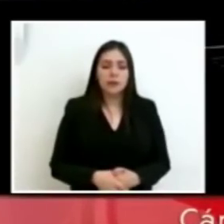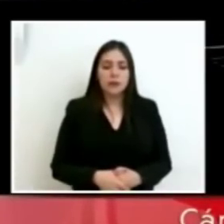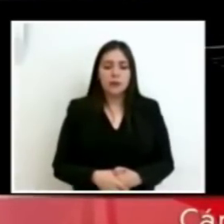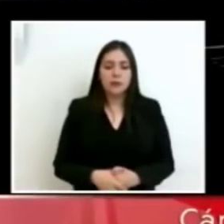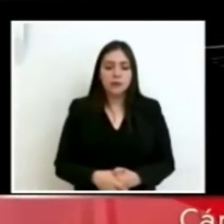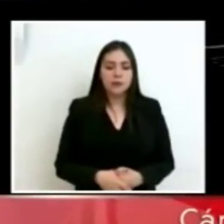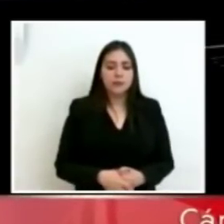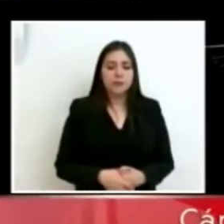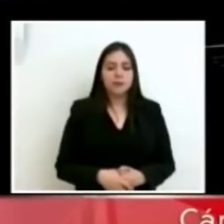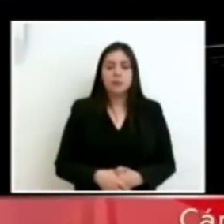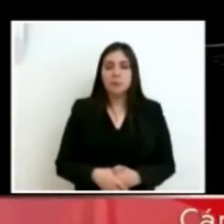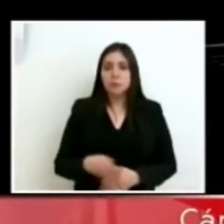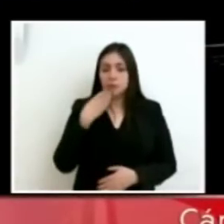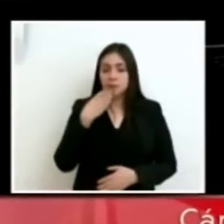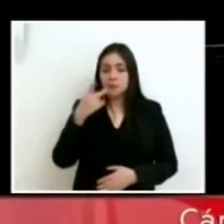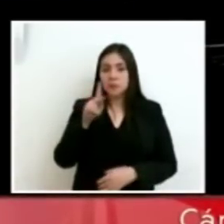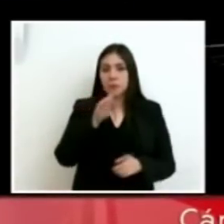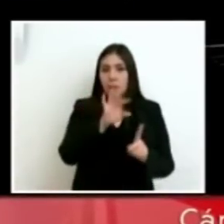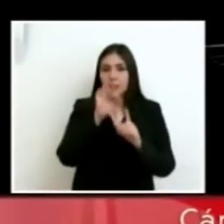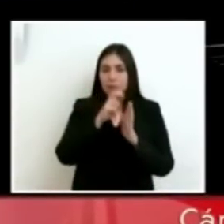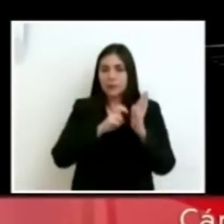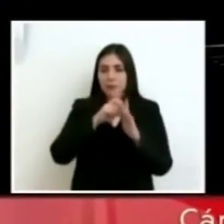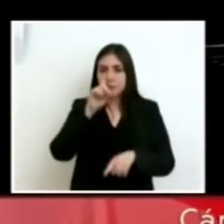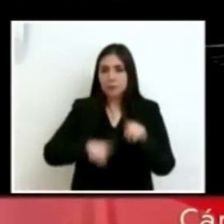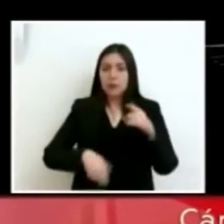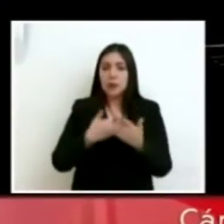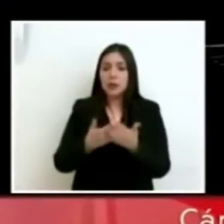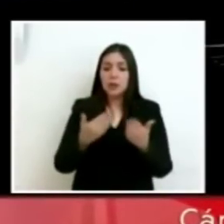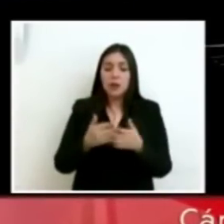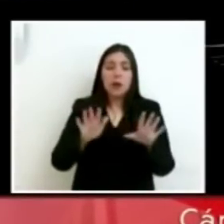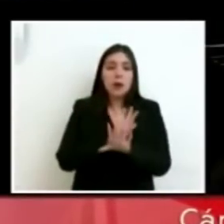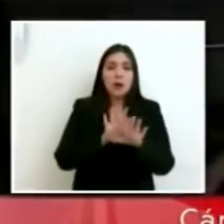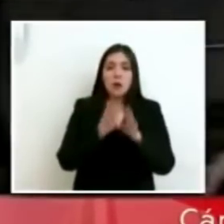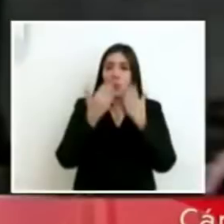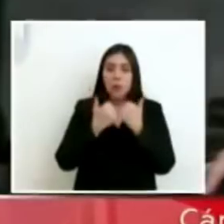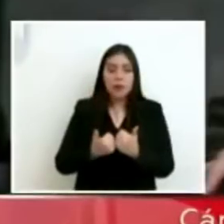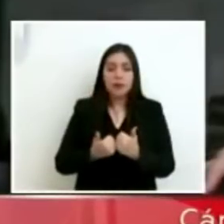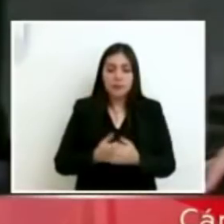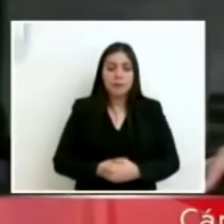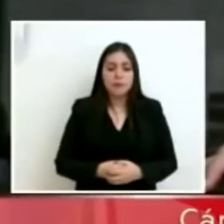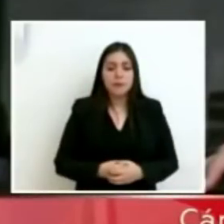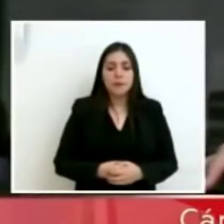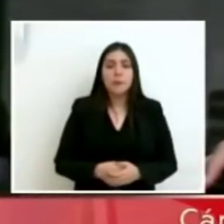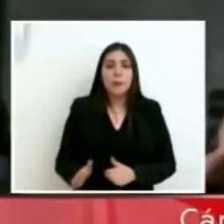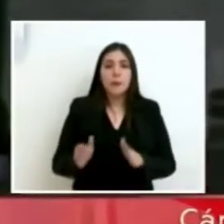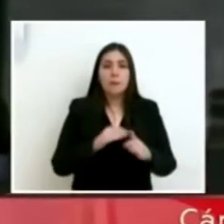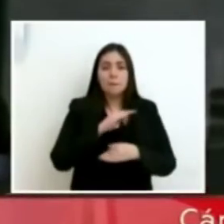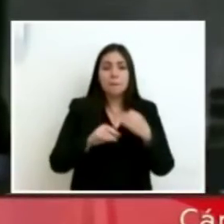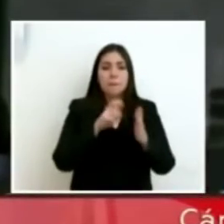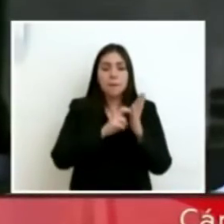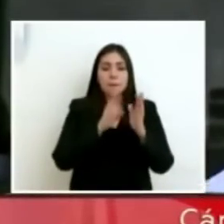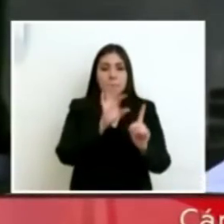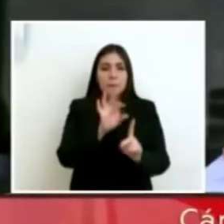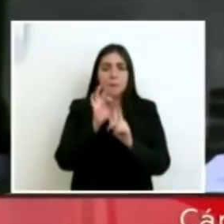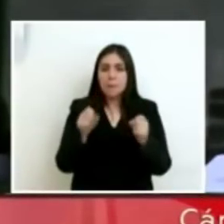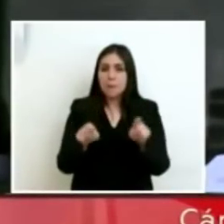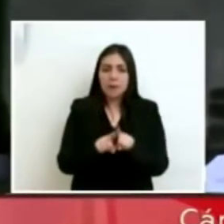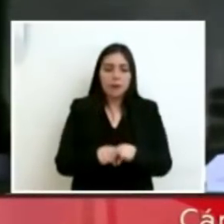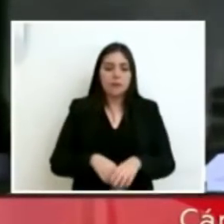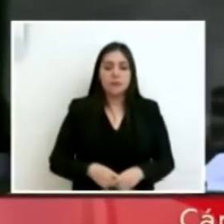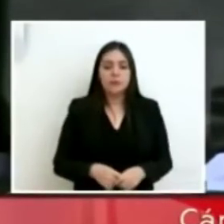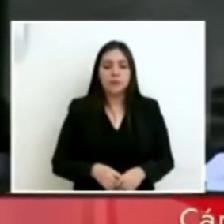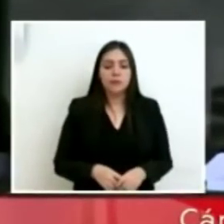Retiró sus reservas. No se tiene propuesta de modificación que pueda consultarse a la Asamblea. En consecuencia, lo reservado queda en sus